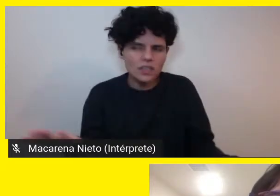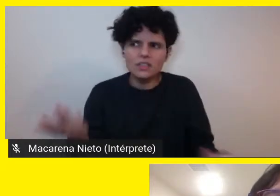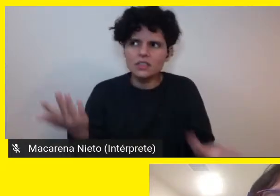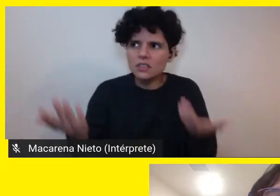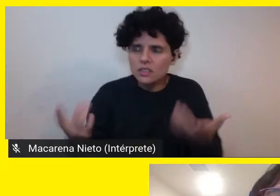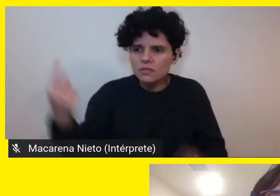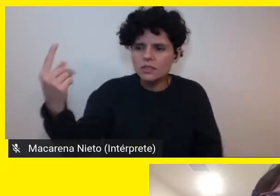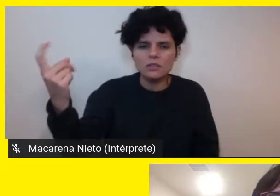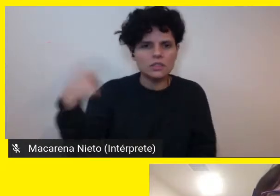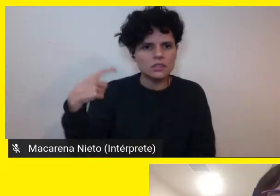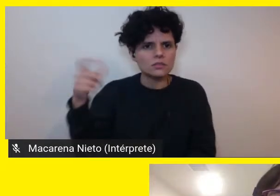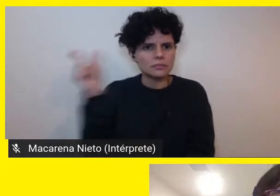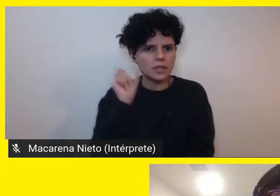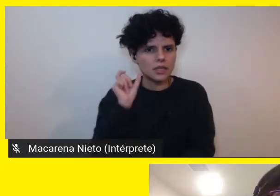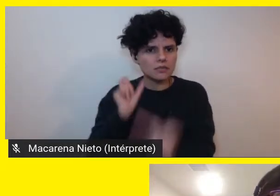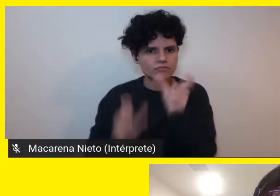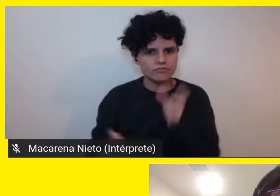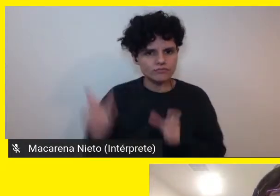bueno,